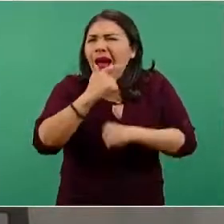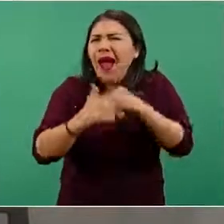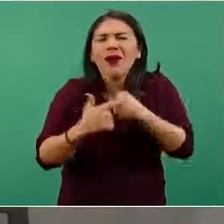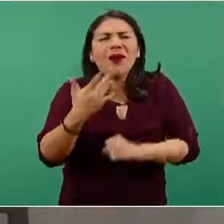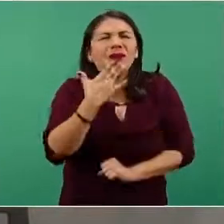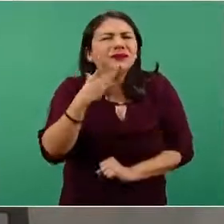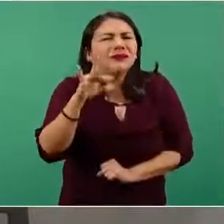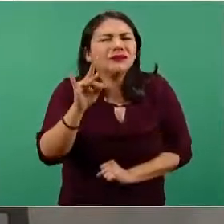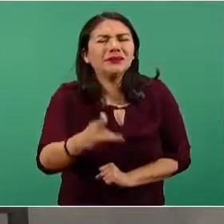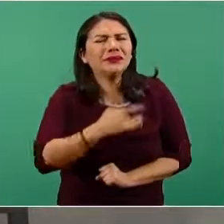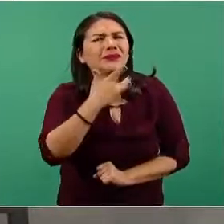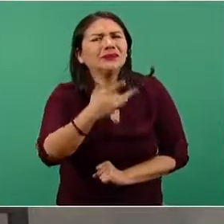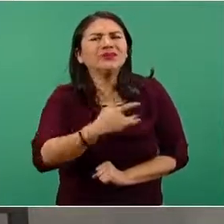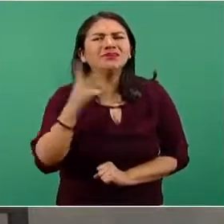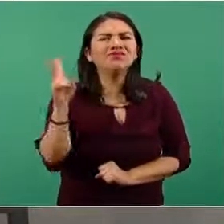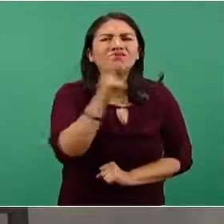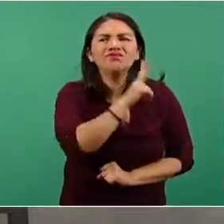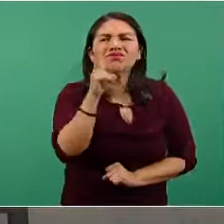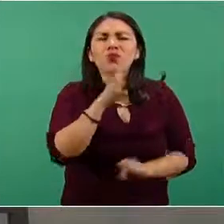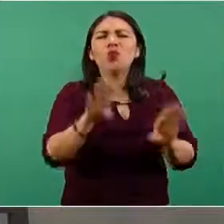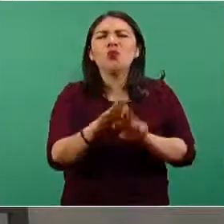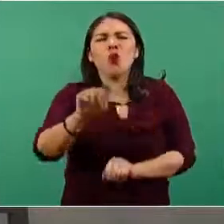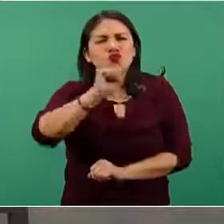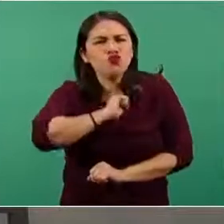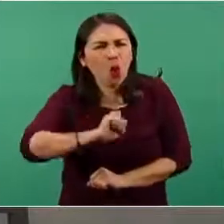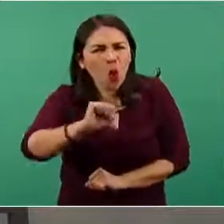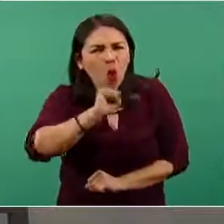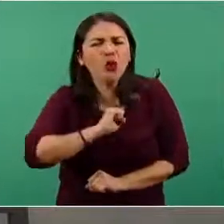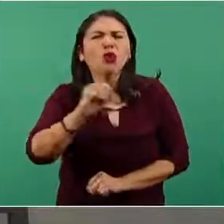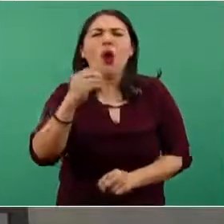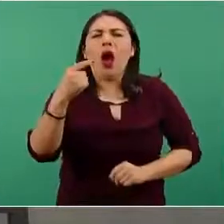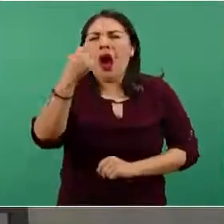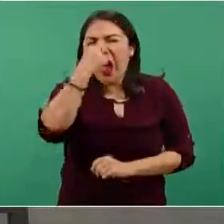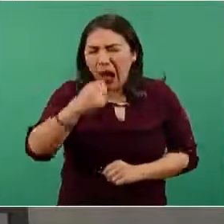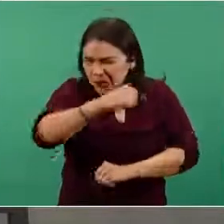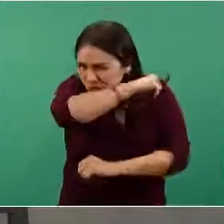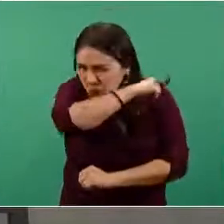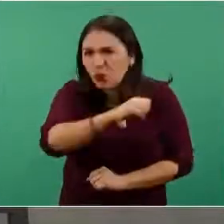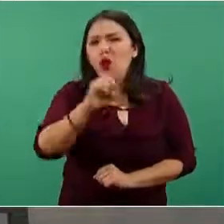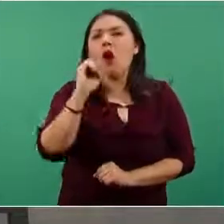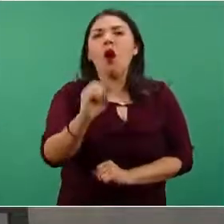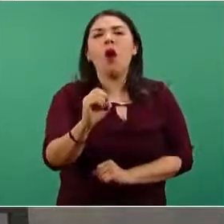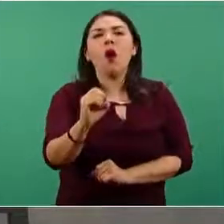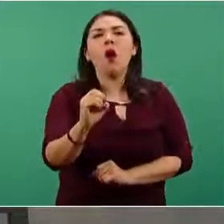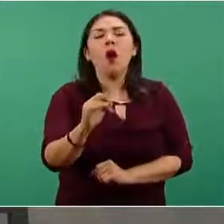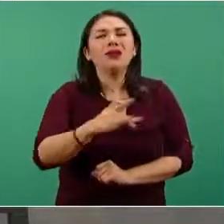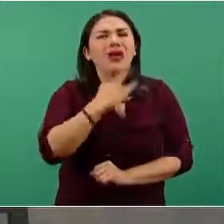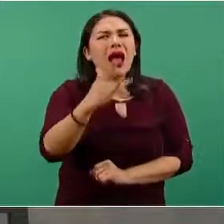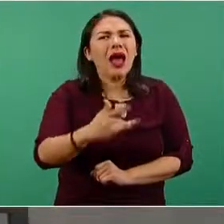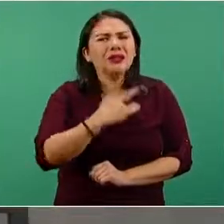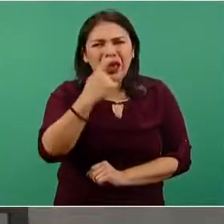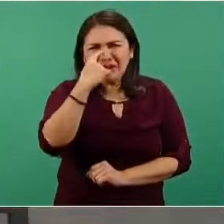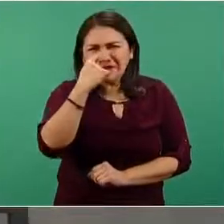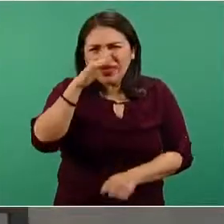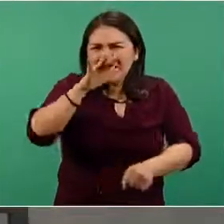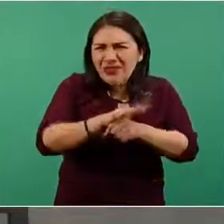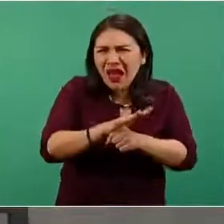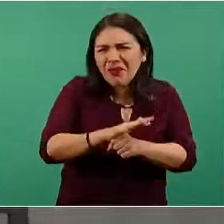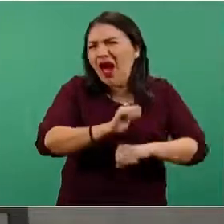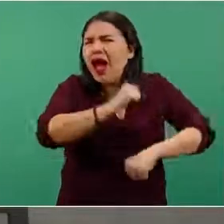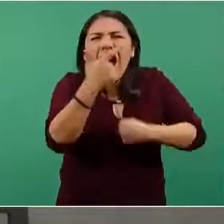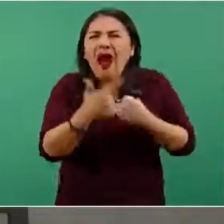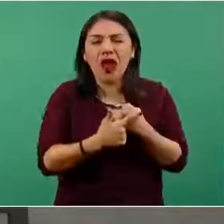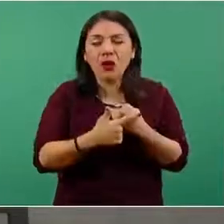síntoma respiratorio, como tos o estornudos o sensación de congestión de la vía